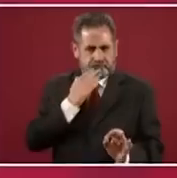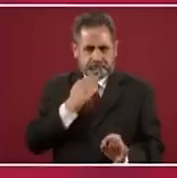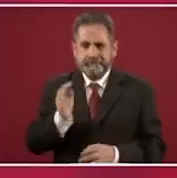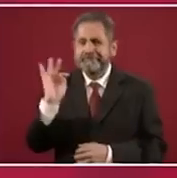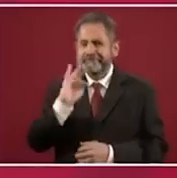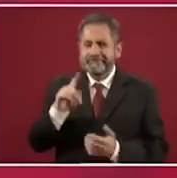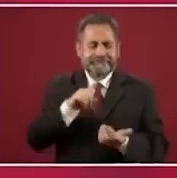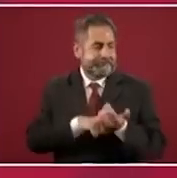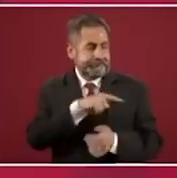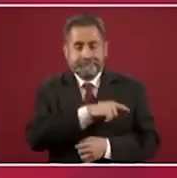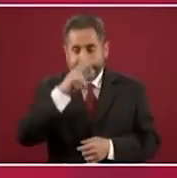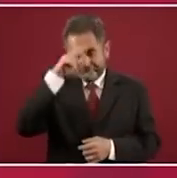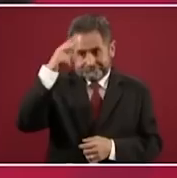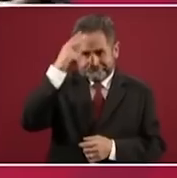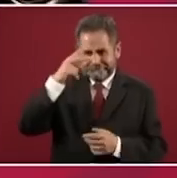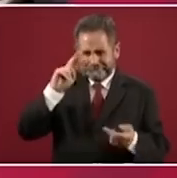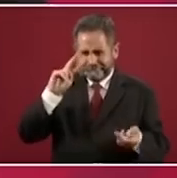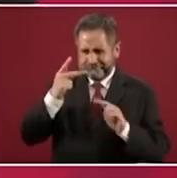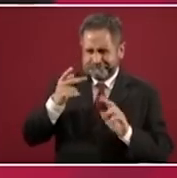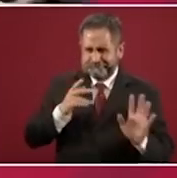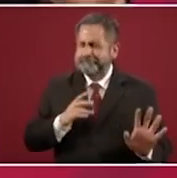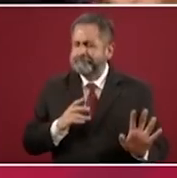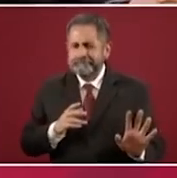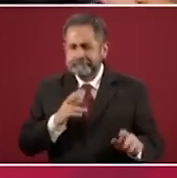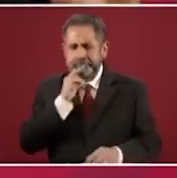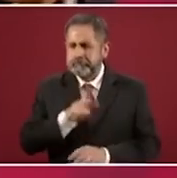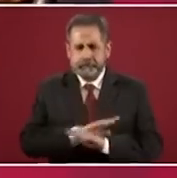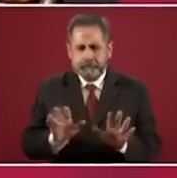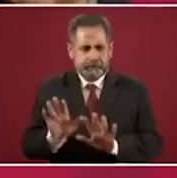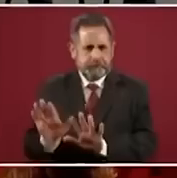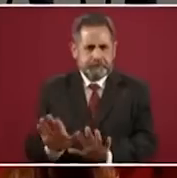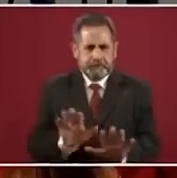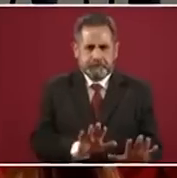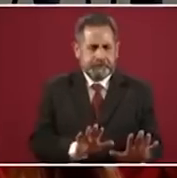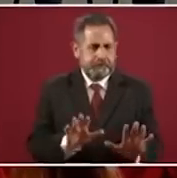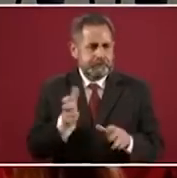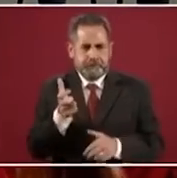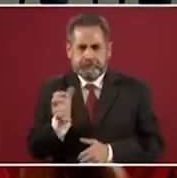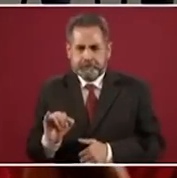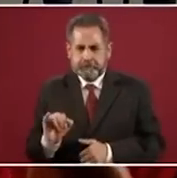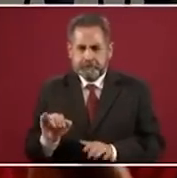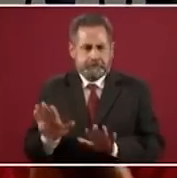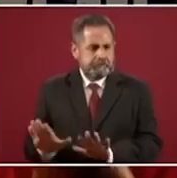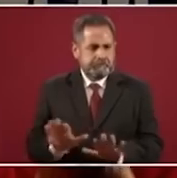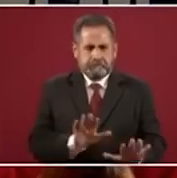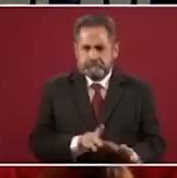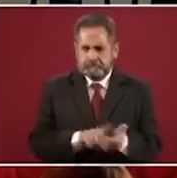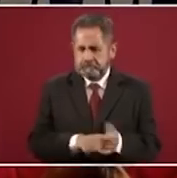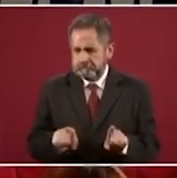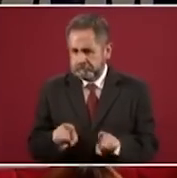se puede malinterpretar. Entonces, que las cosas queden como están. O sea, lo